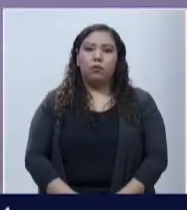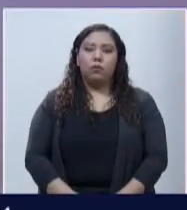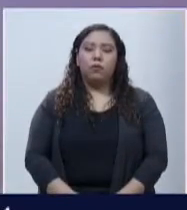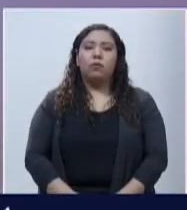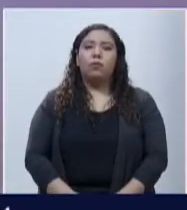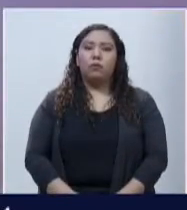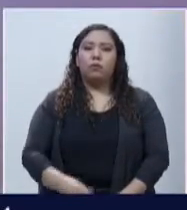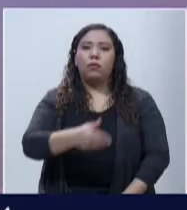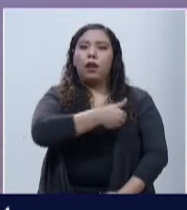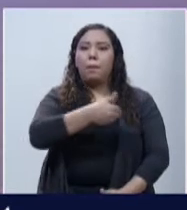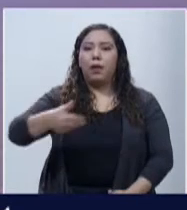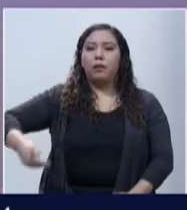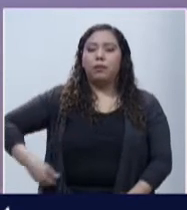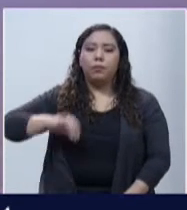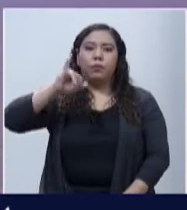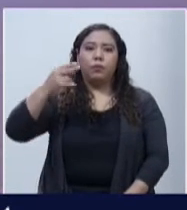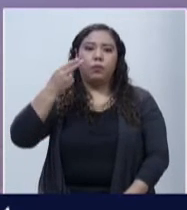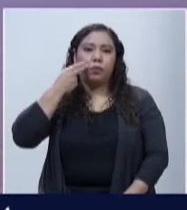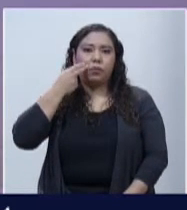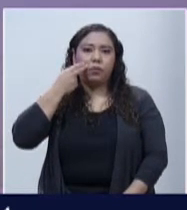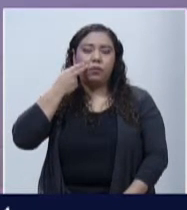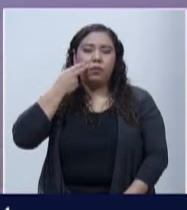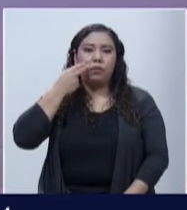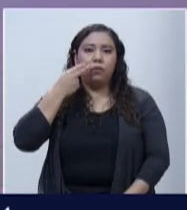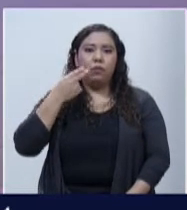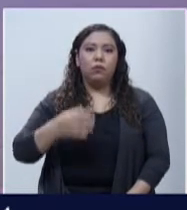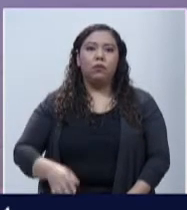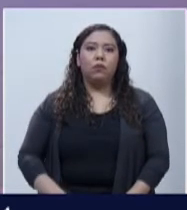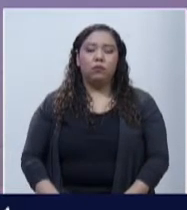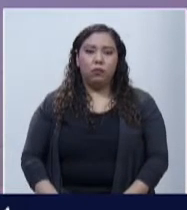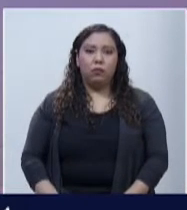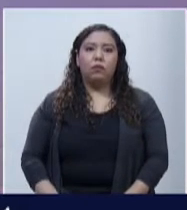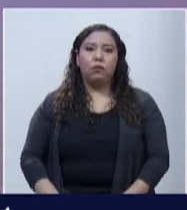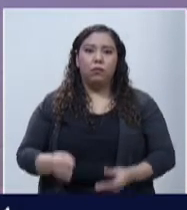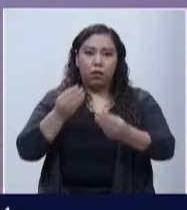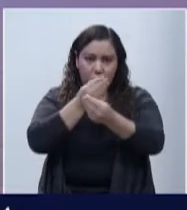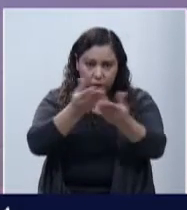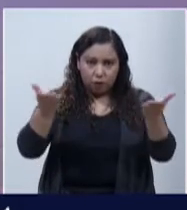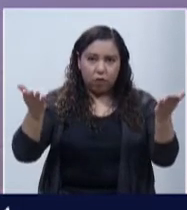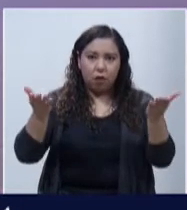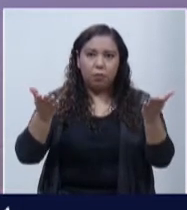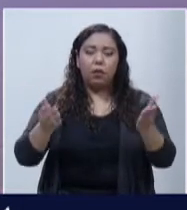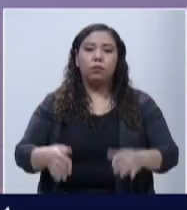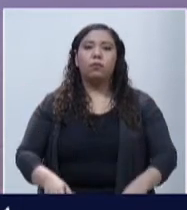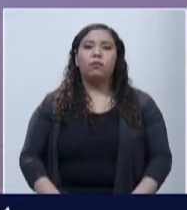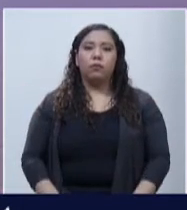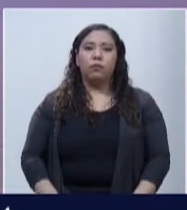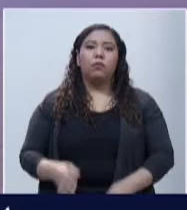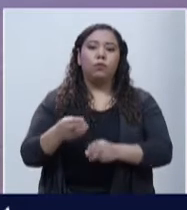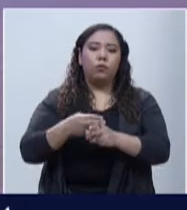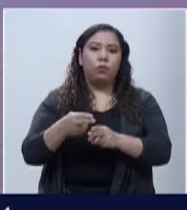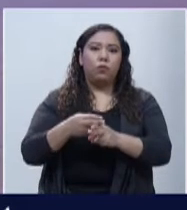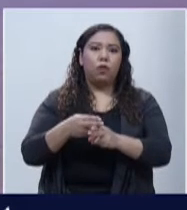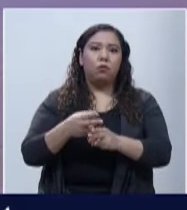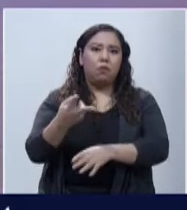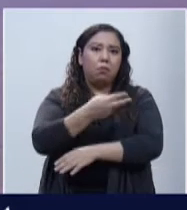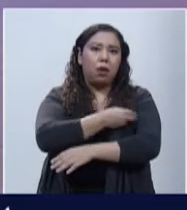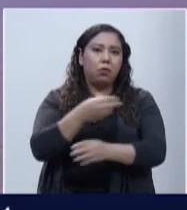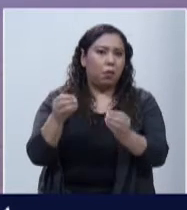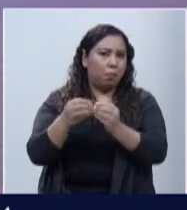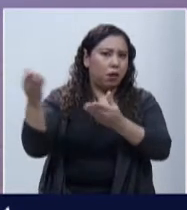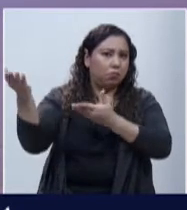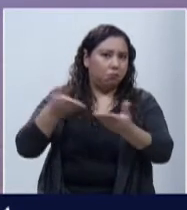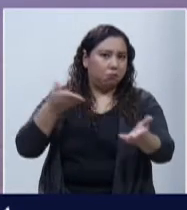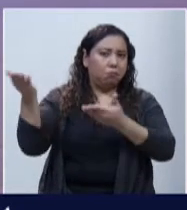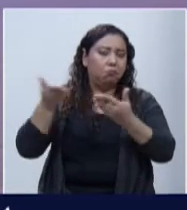el presidente hernández ha anunciado que en los próximos días honduras seguirá siendo beneficiada con varias vacunas anti